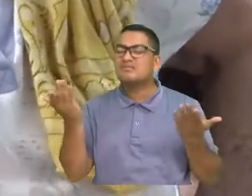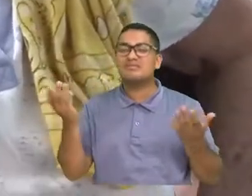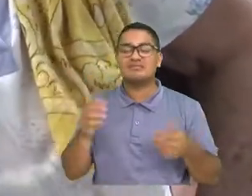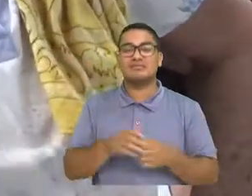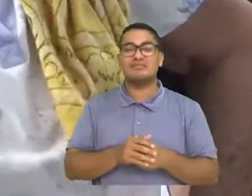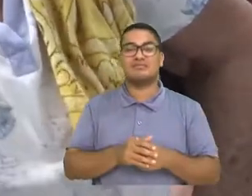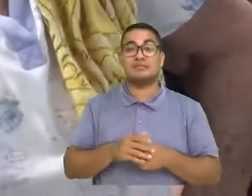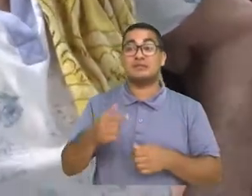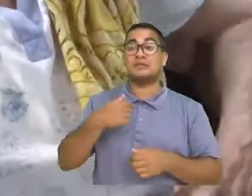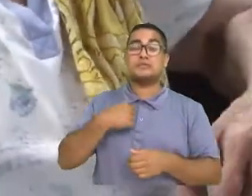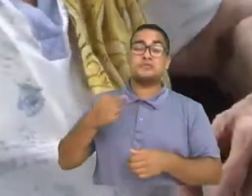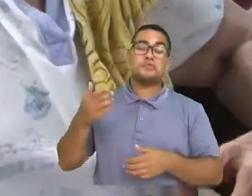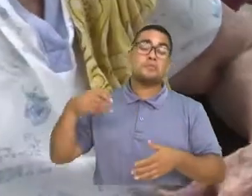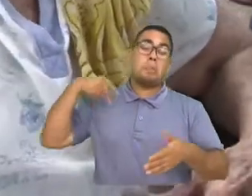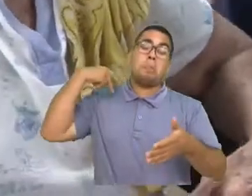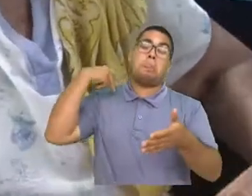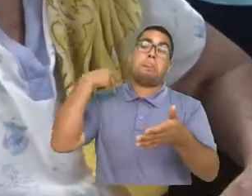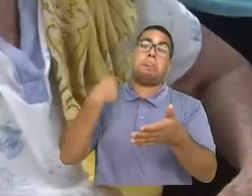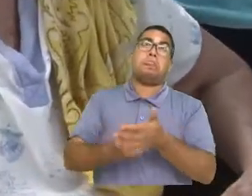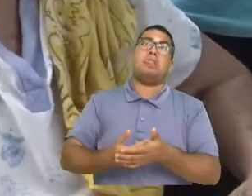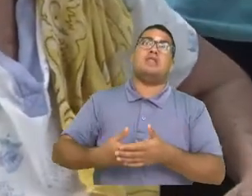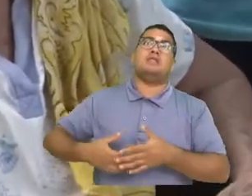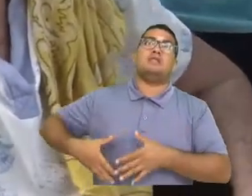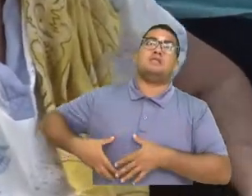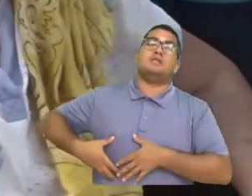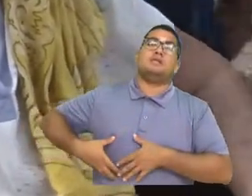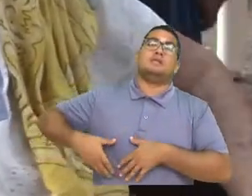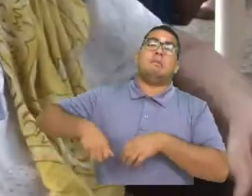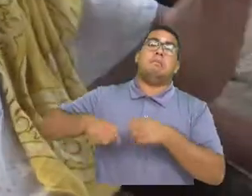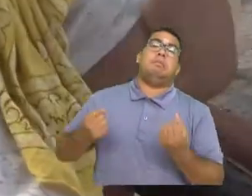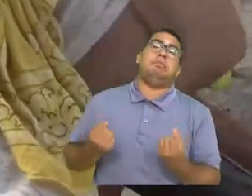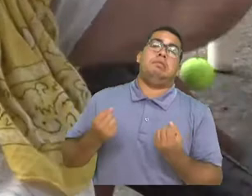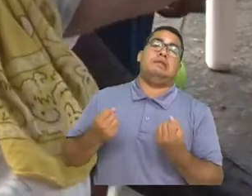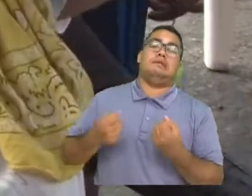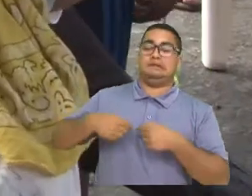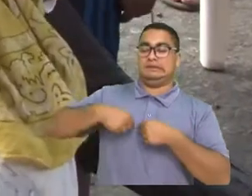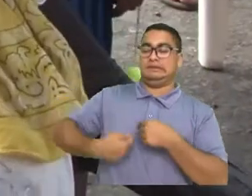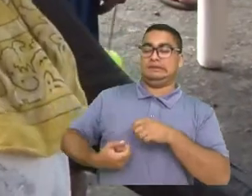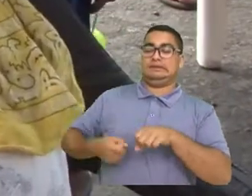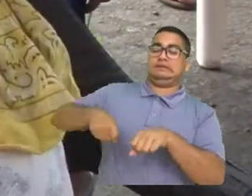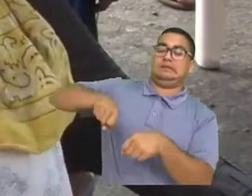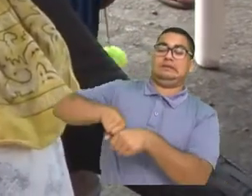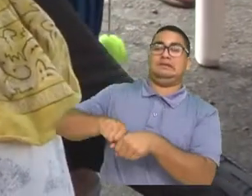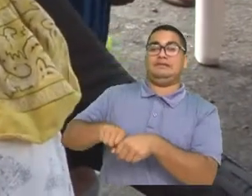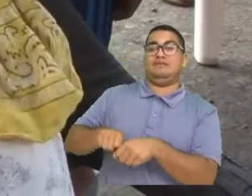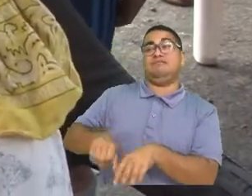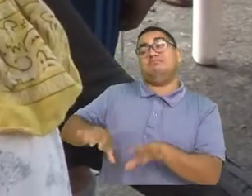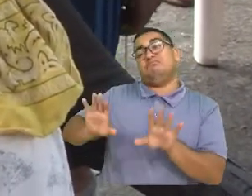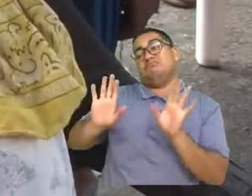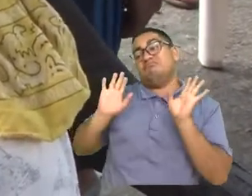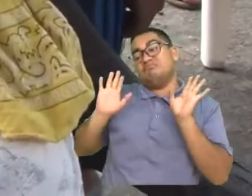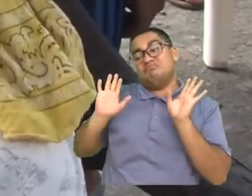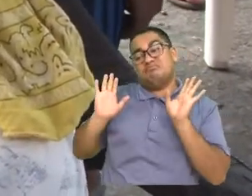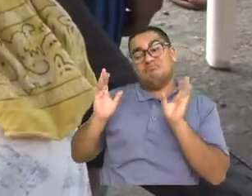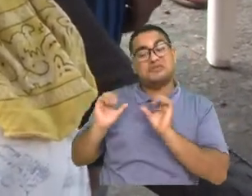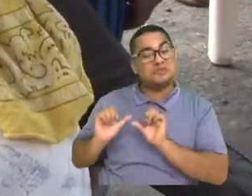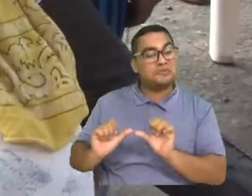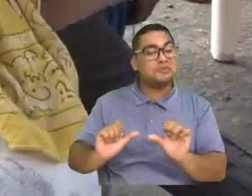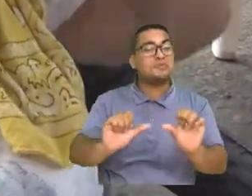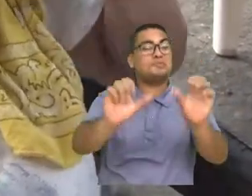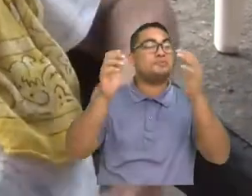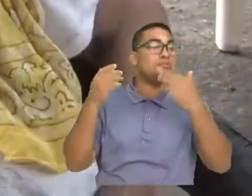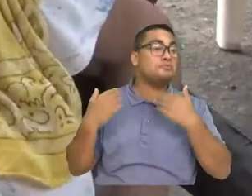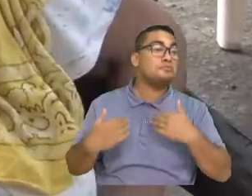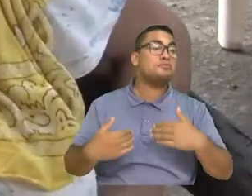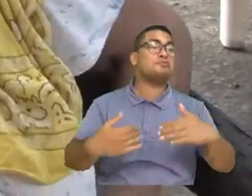¿Tiene algún padecimiento? Es que me caí y me quebré aquí y me operaron. Y entonces ya sí he quedado con ese poco